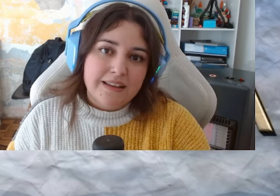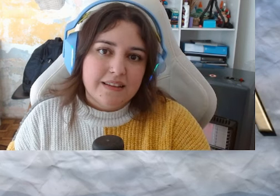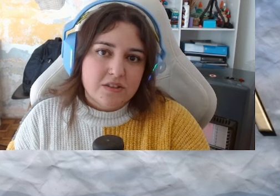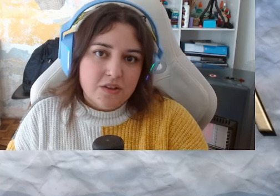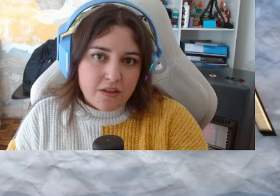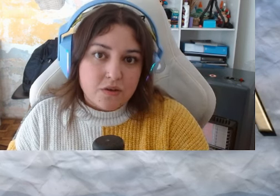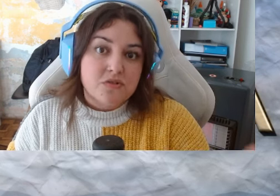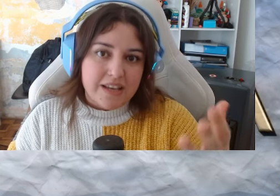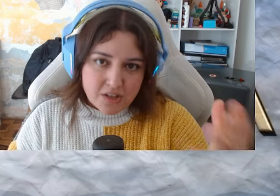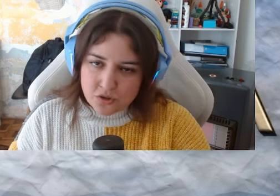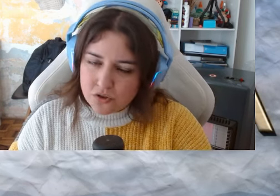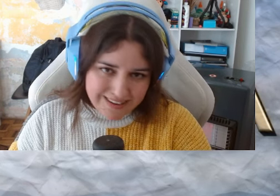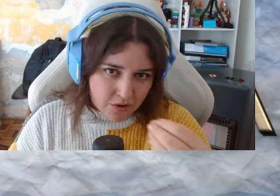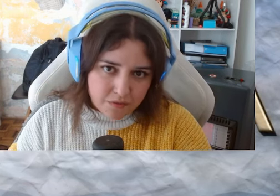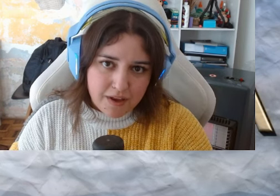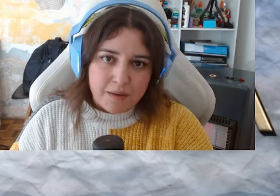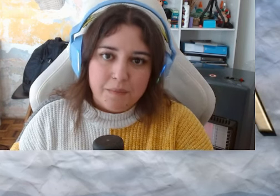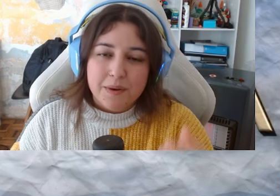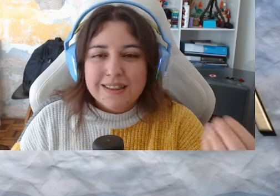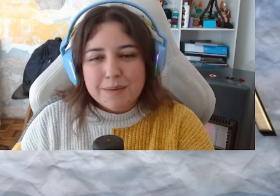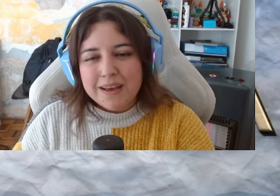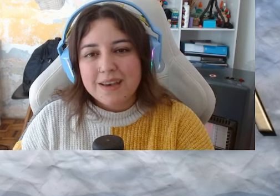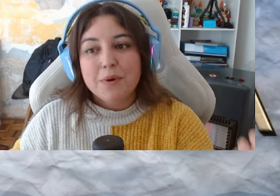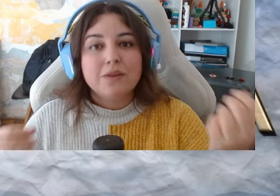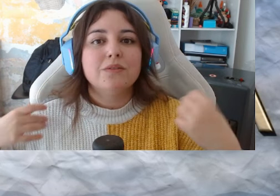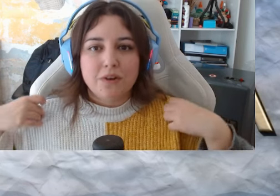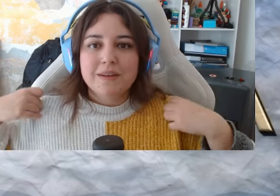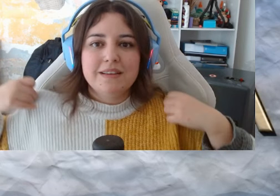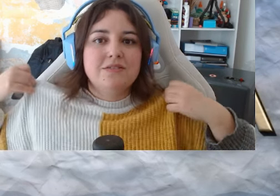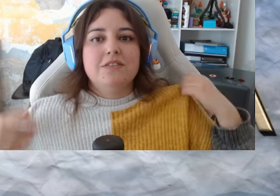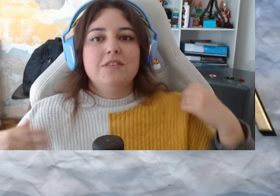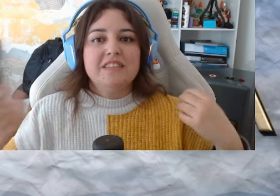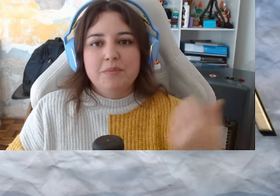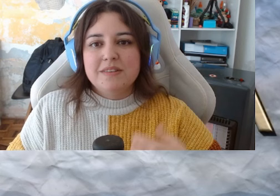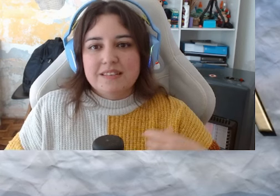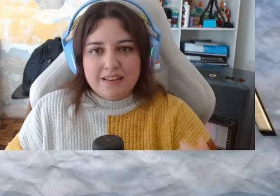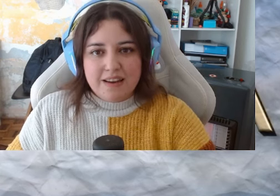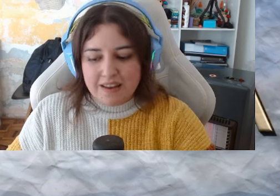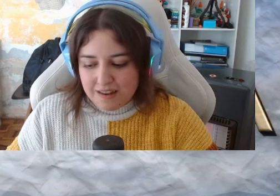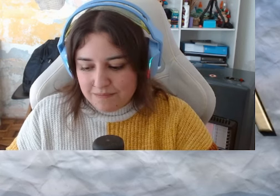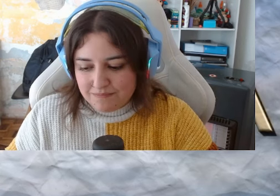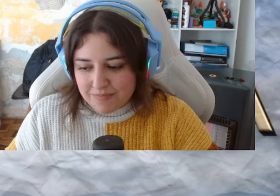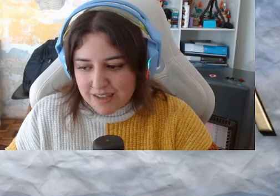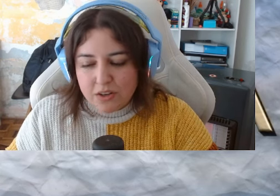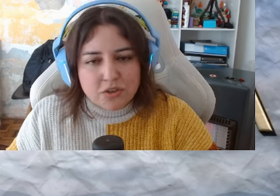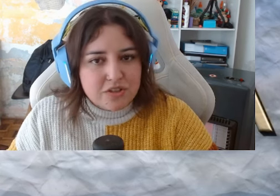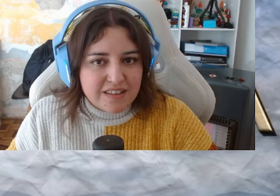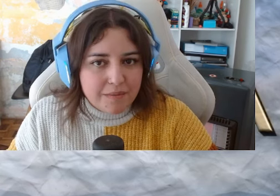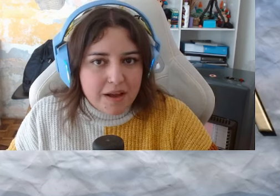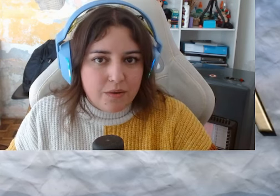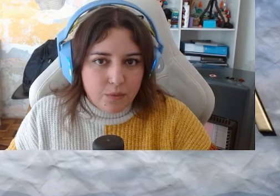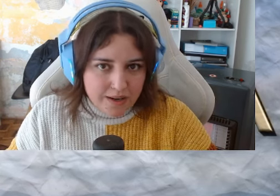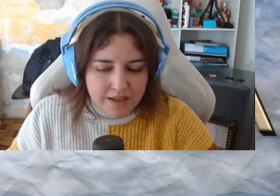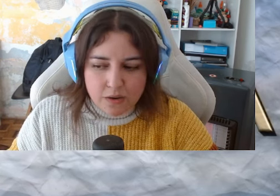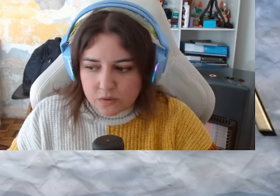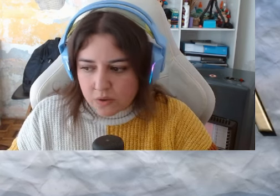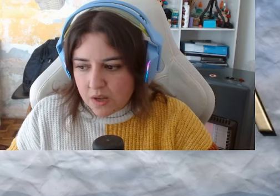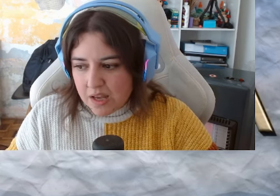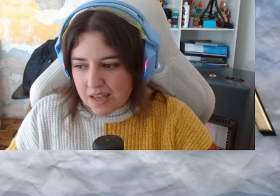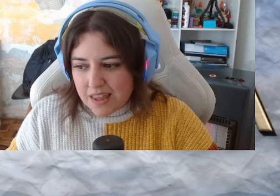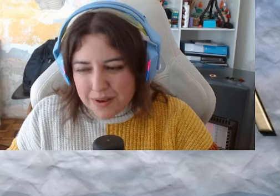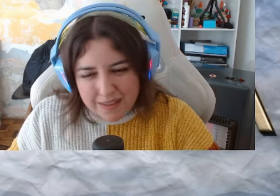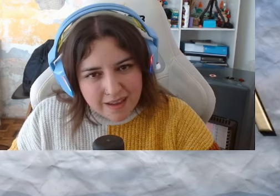sido malintencionados, eso les doy fe, pero el tema es que, bueno, cometes esos errores y puedes hacer que el otro se sienta mal o herir al